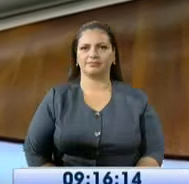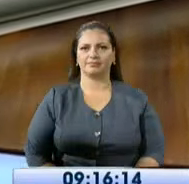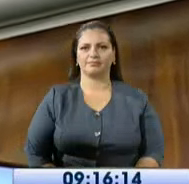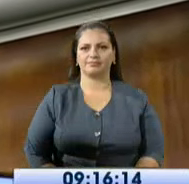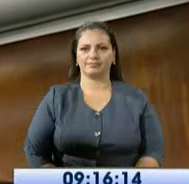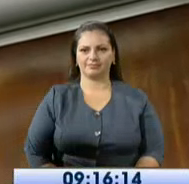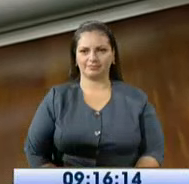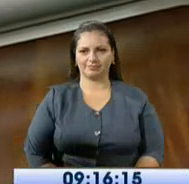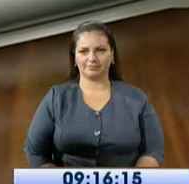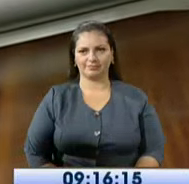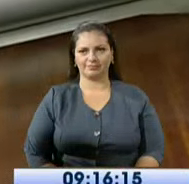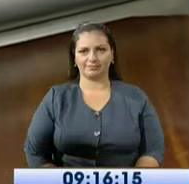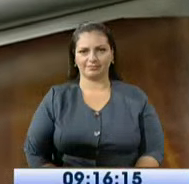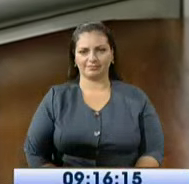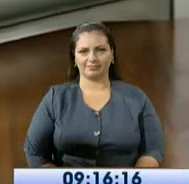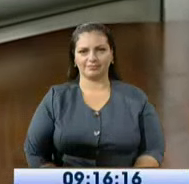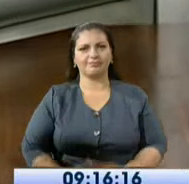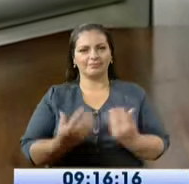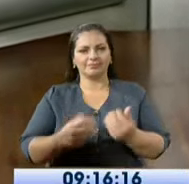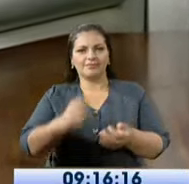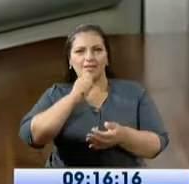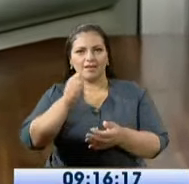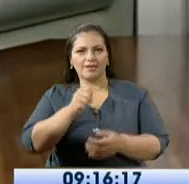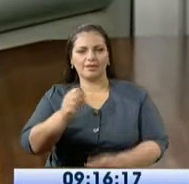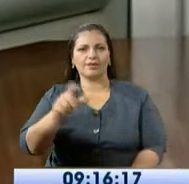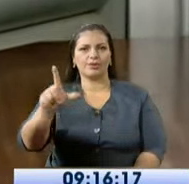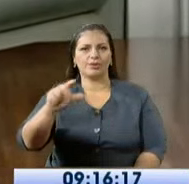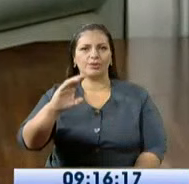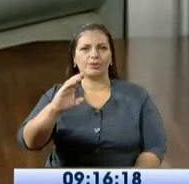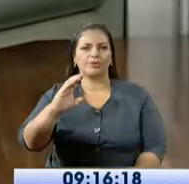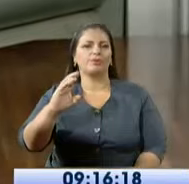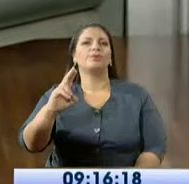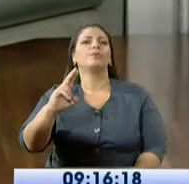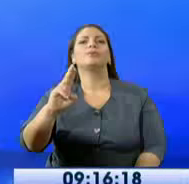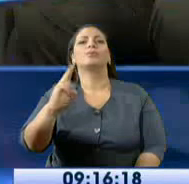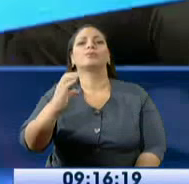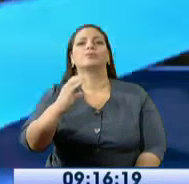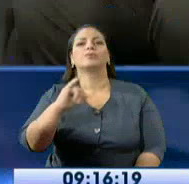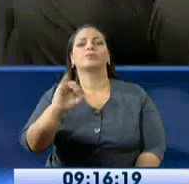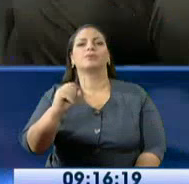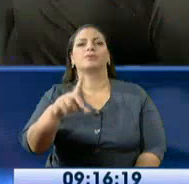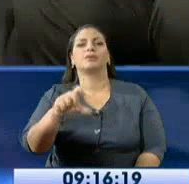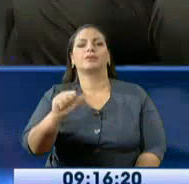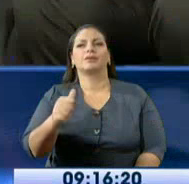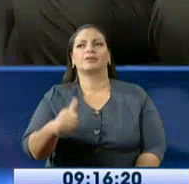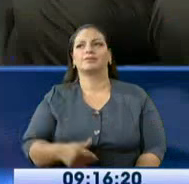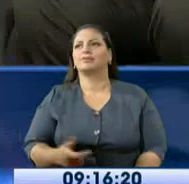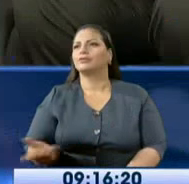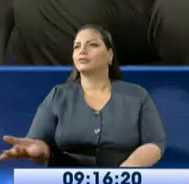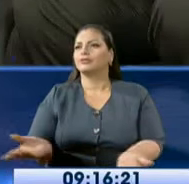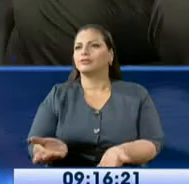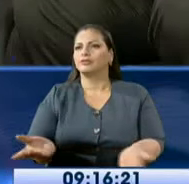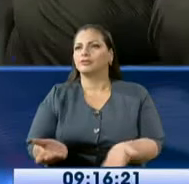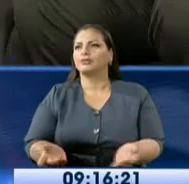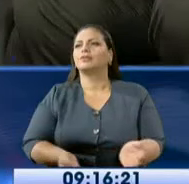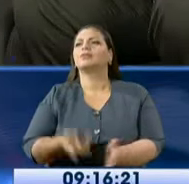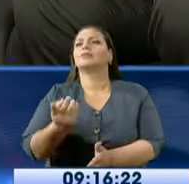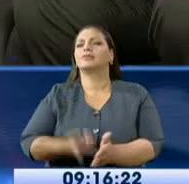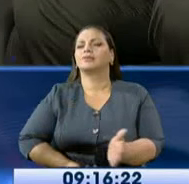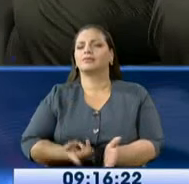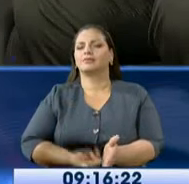Bueno, de inmediato nos conectamos con Luxola Salazar, que ya se cambió del punto en el que estaba, para que nos informe las novedades en el nuevo lugar del